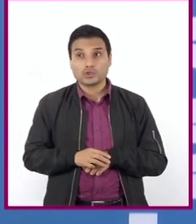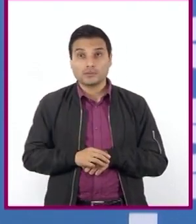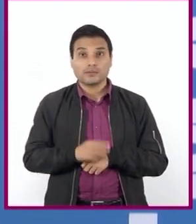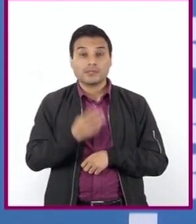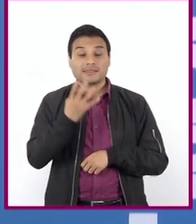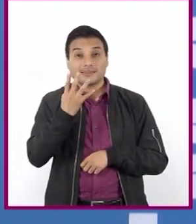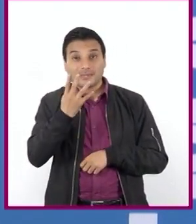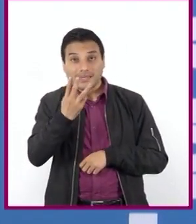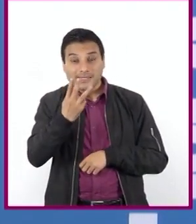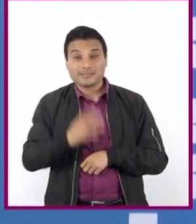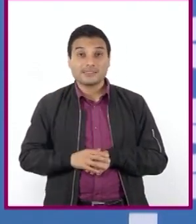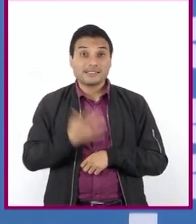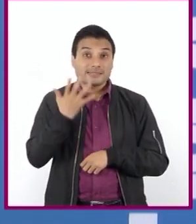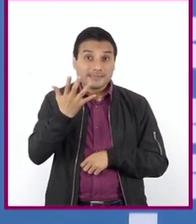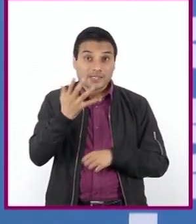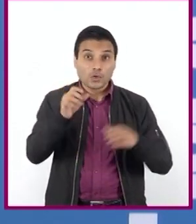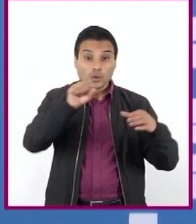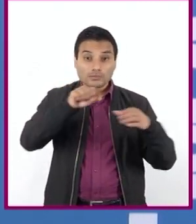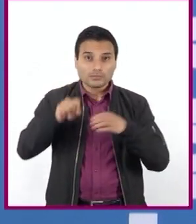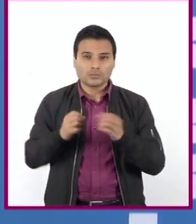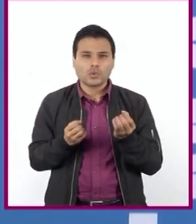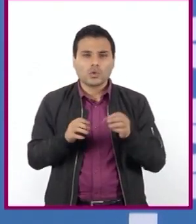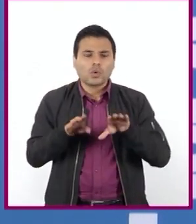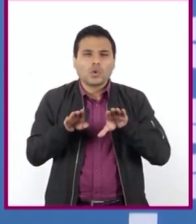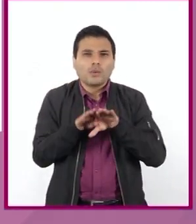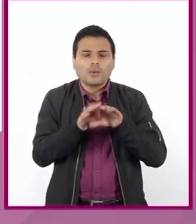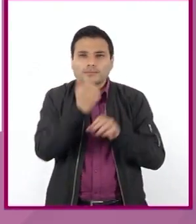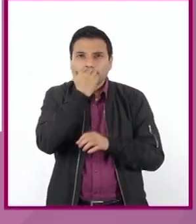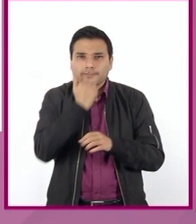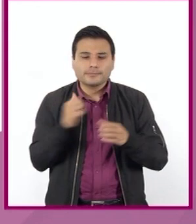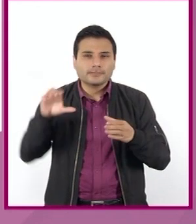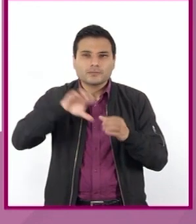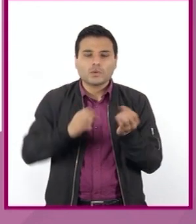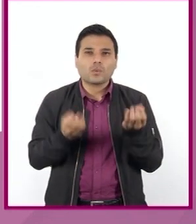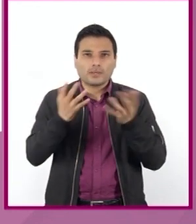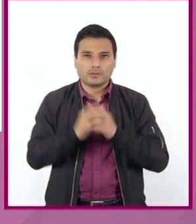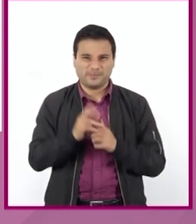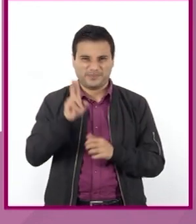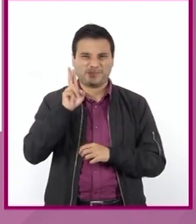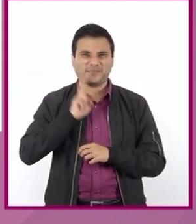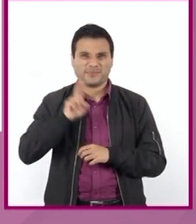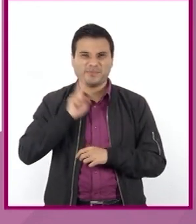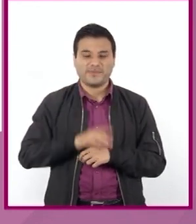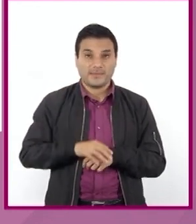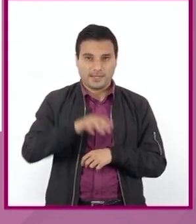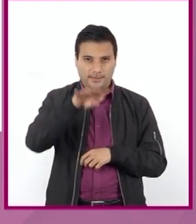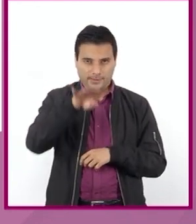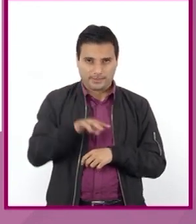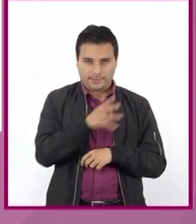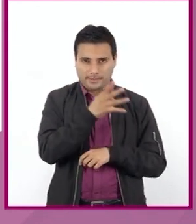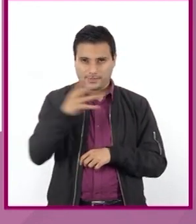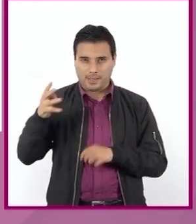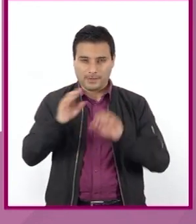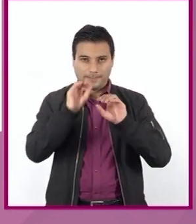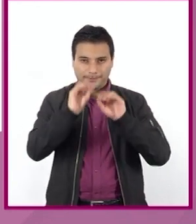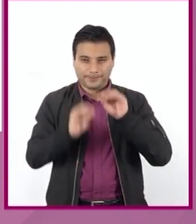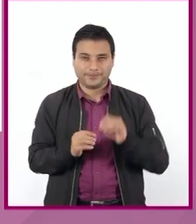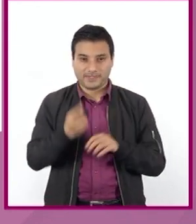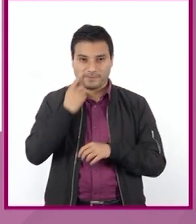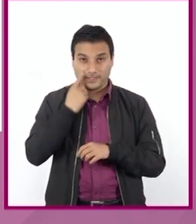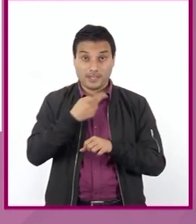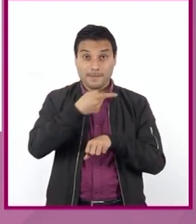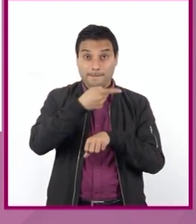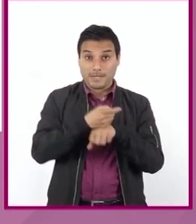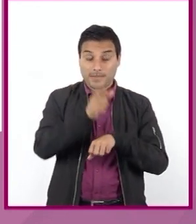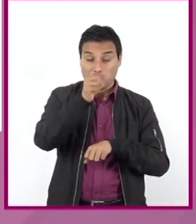porciones? Para dar respuesta a nuestra situación, usaremos una tabla como las anteriores. En la primera